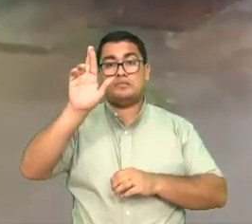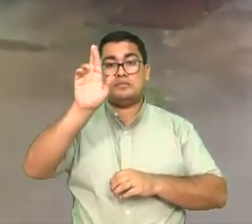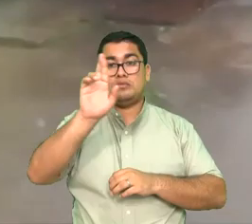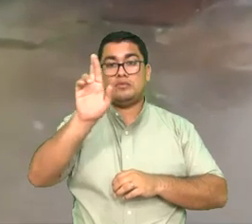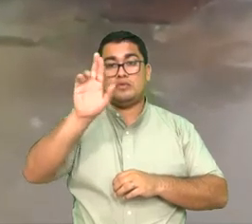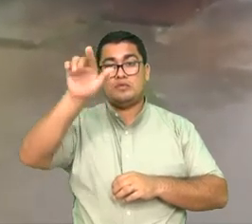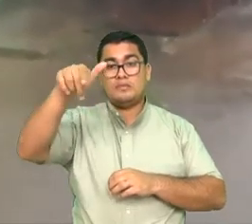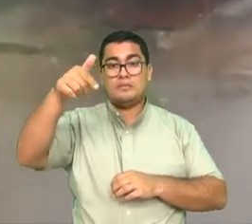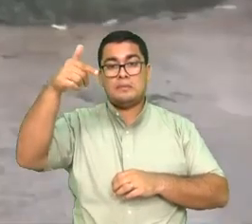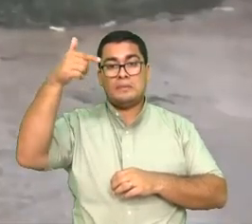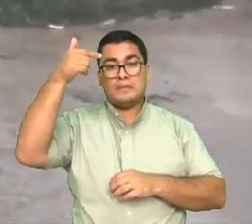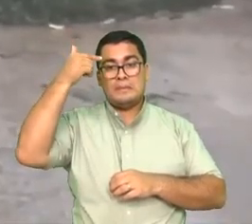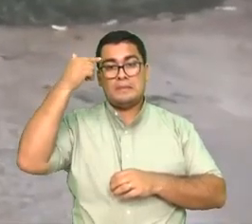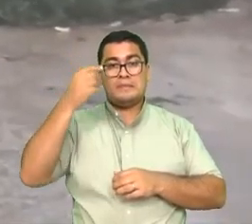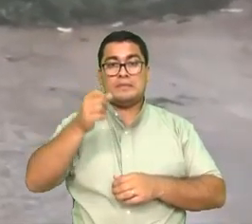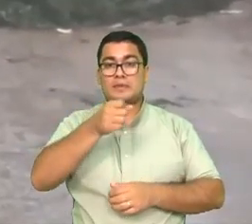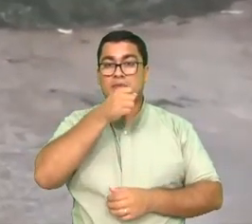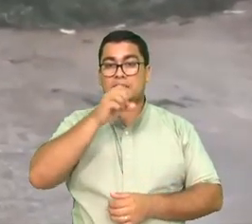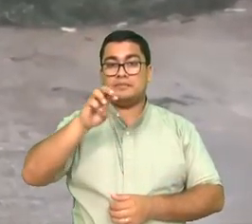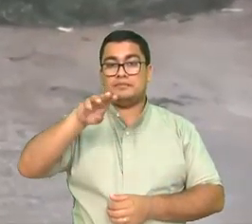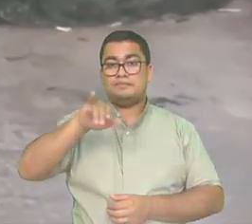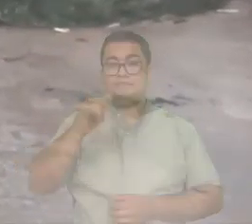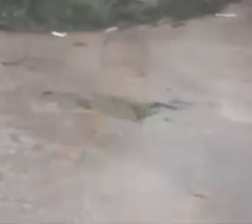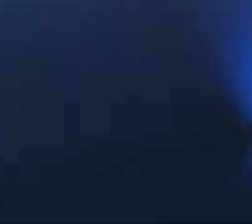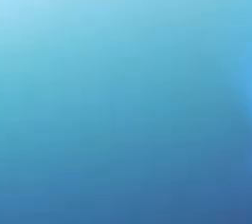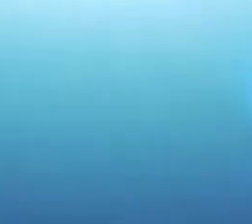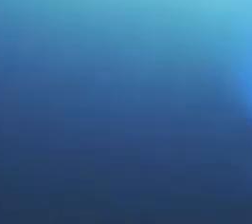canal parlamentario, les informó Miguel Carranza Mena.